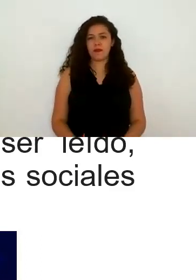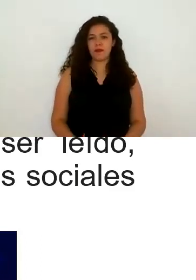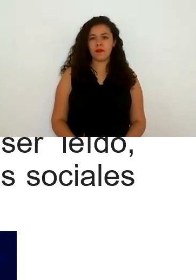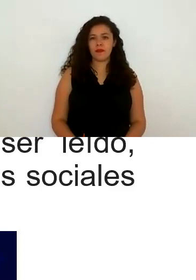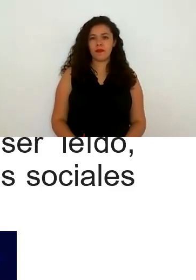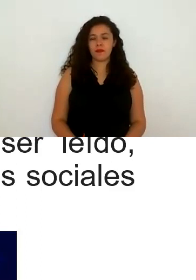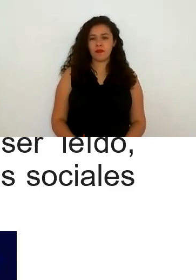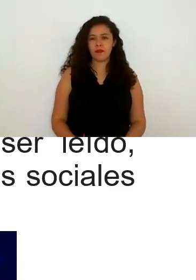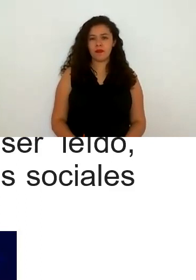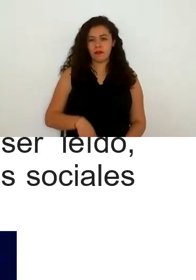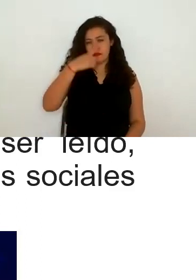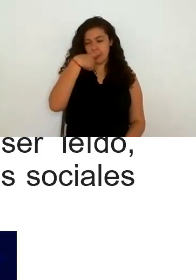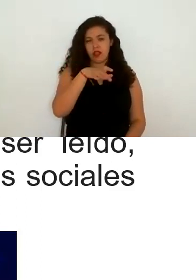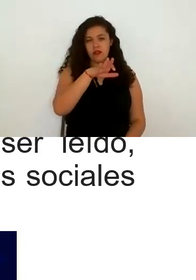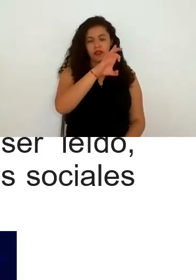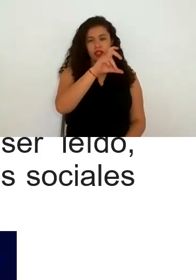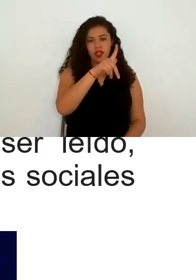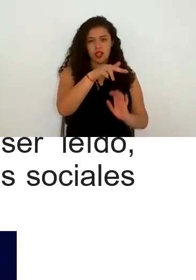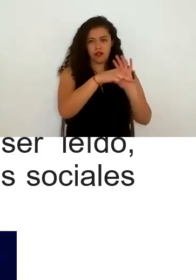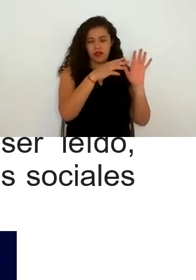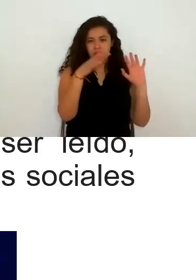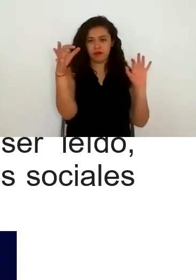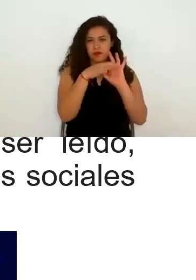a través de la fiel.